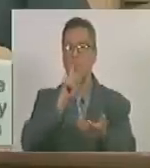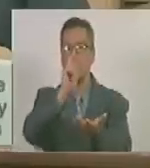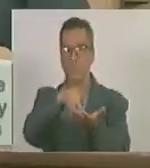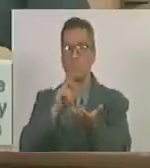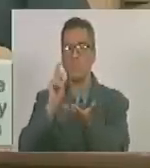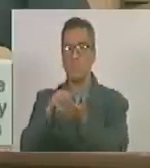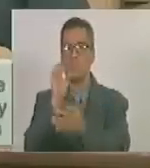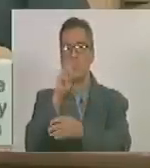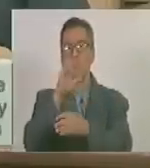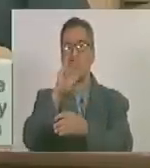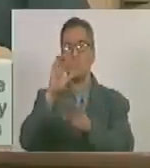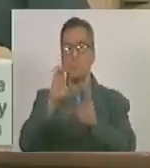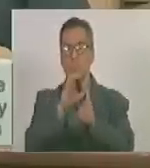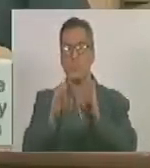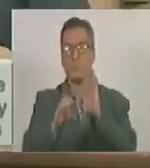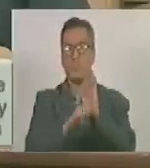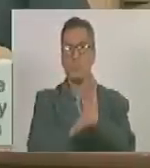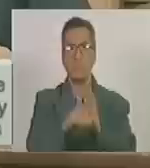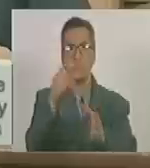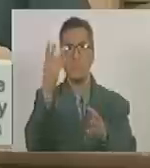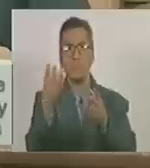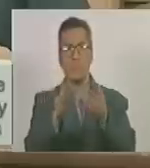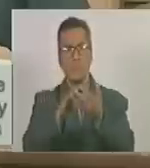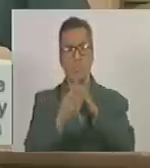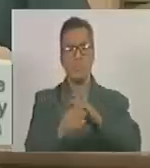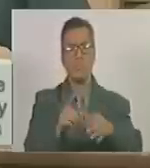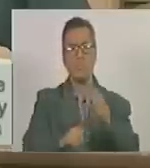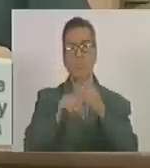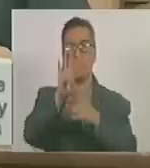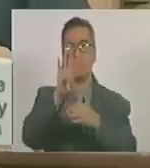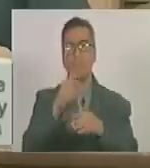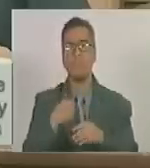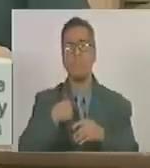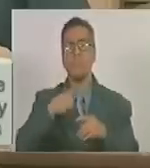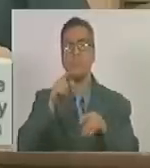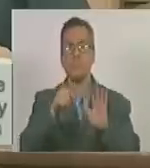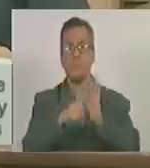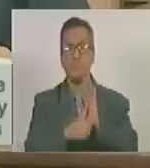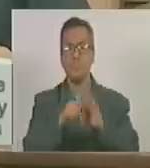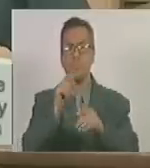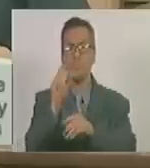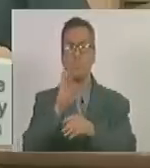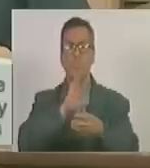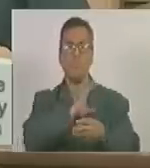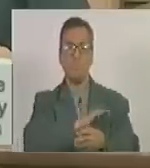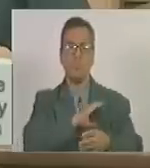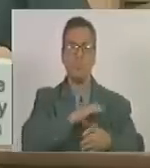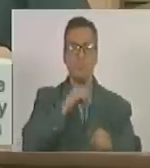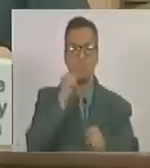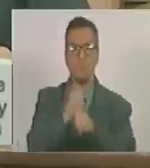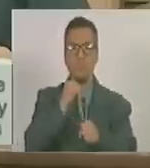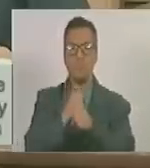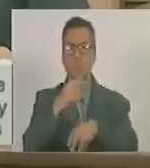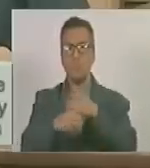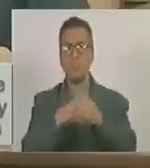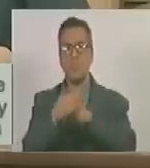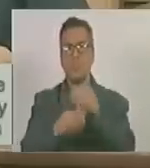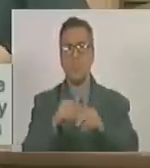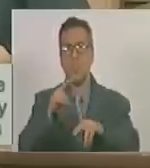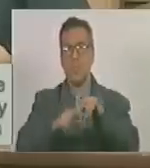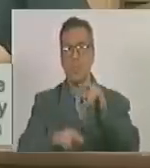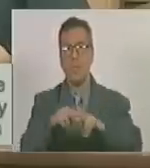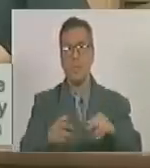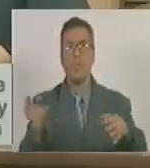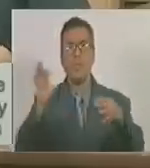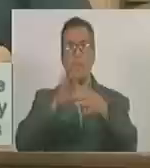en la Asamblea Constitutiva Comunitaria. 4. Identificación de los comités de trabajo creados para conformar